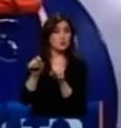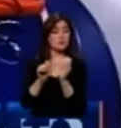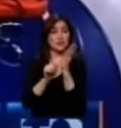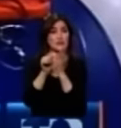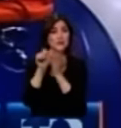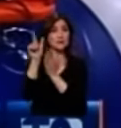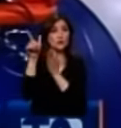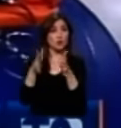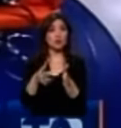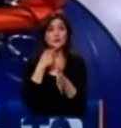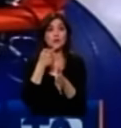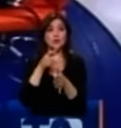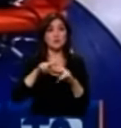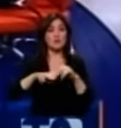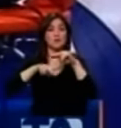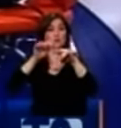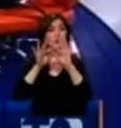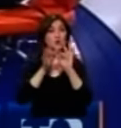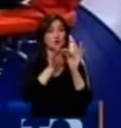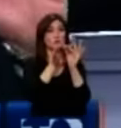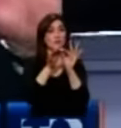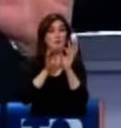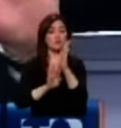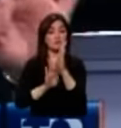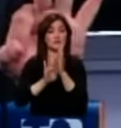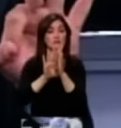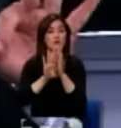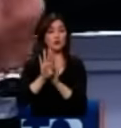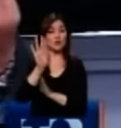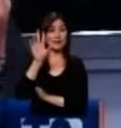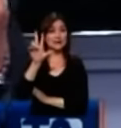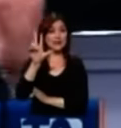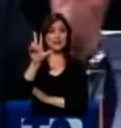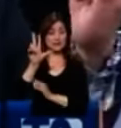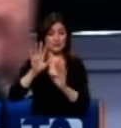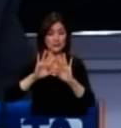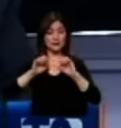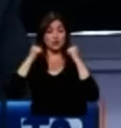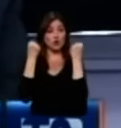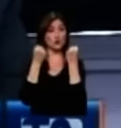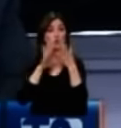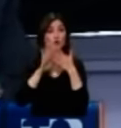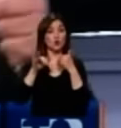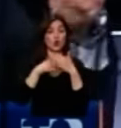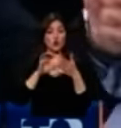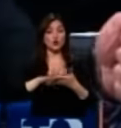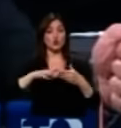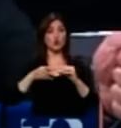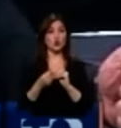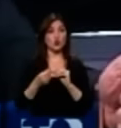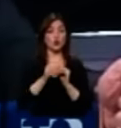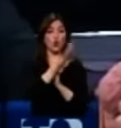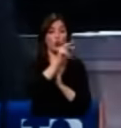ministro César Navas asegura que la reconstrucción va en marcha. Hemos dado tres soluciones en vivienda. Que tú tengas que hacer una reparación, te damos un bono